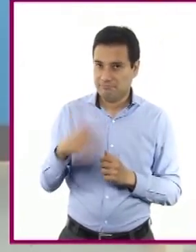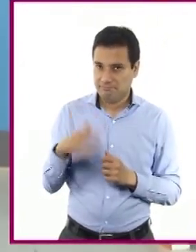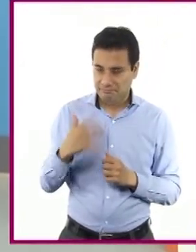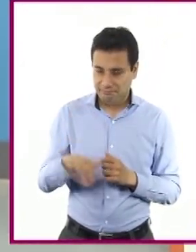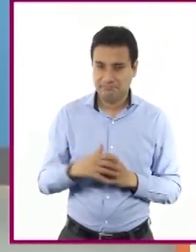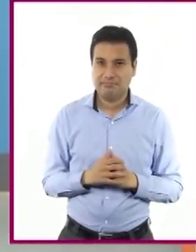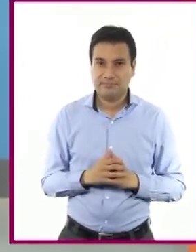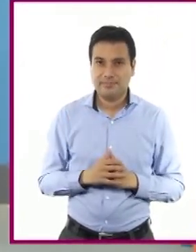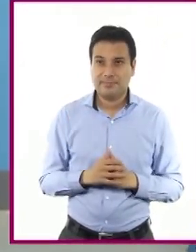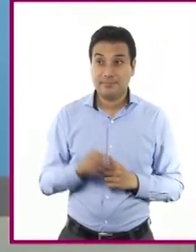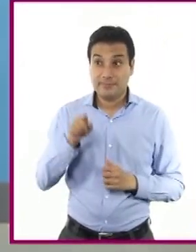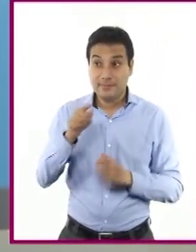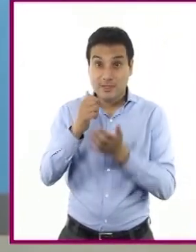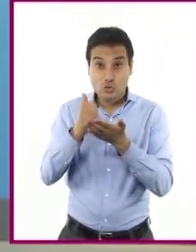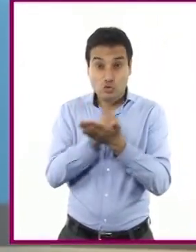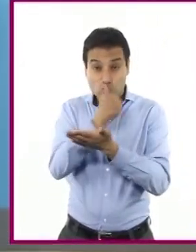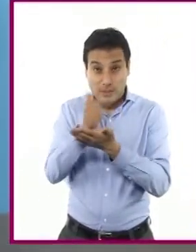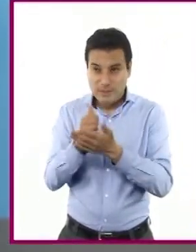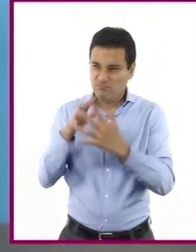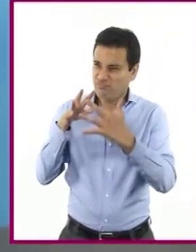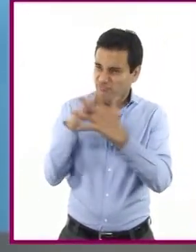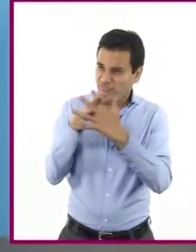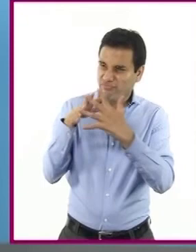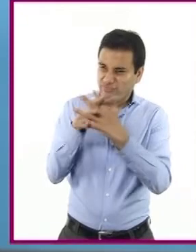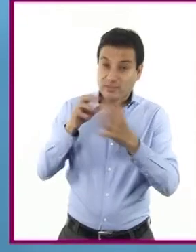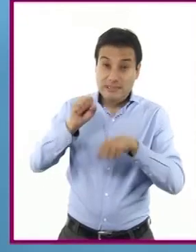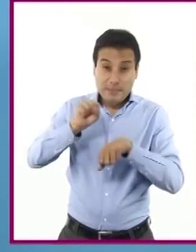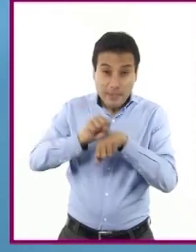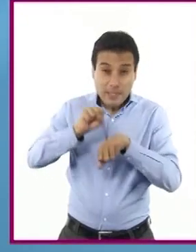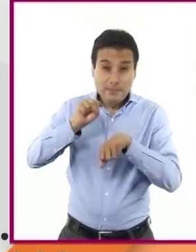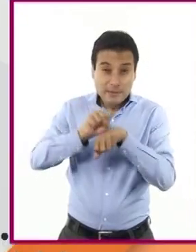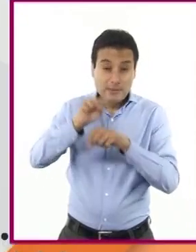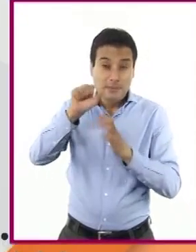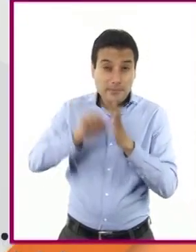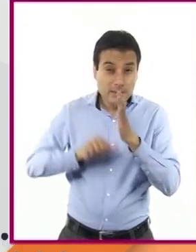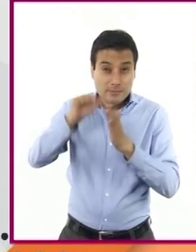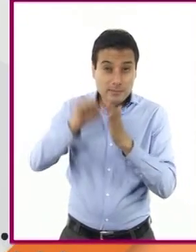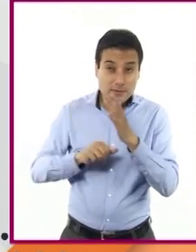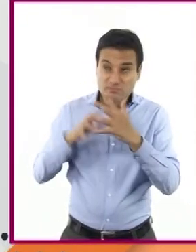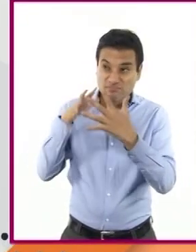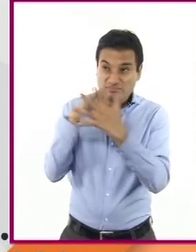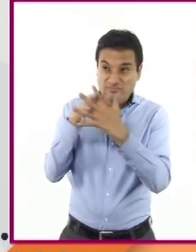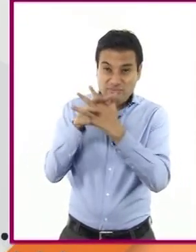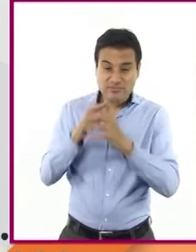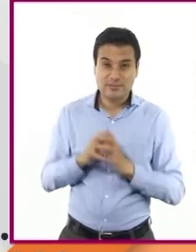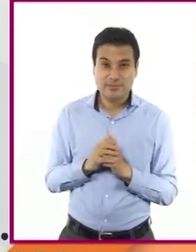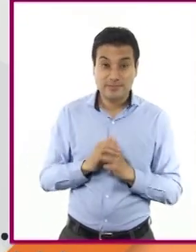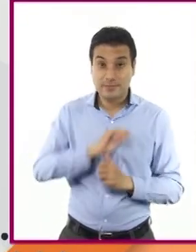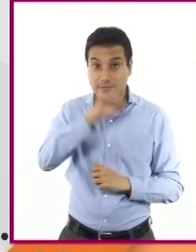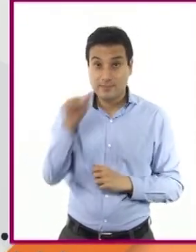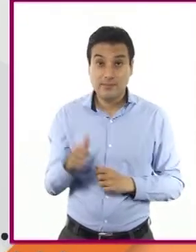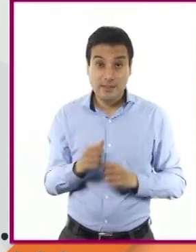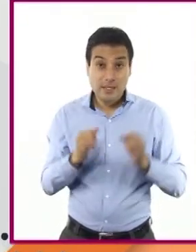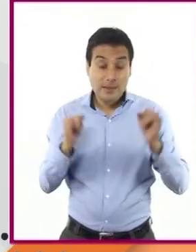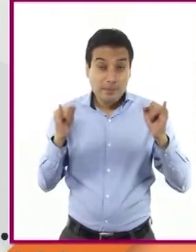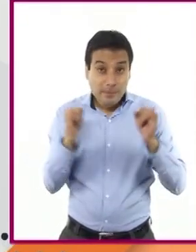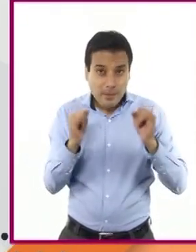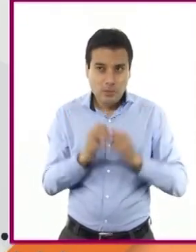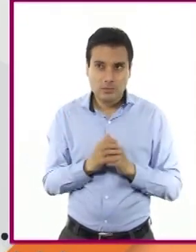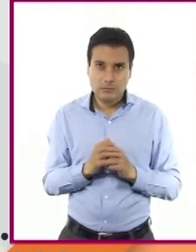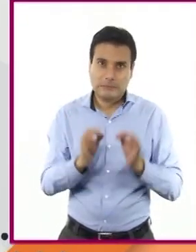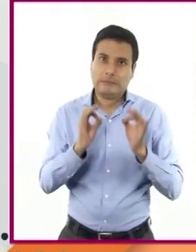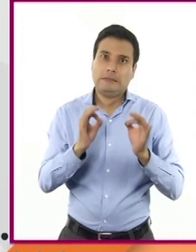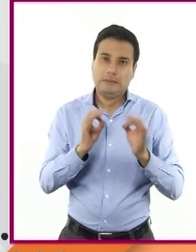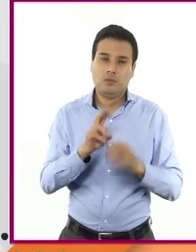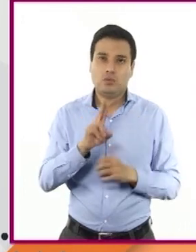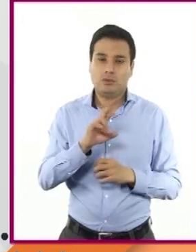soviéticos. Las ciudades fueron asediadas durante semanas e incluso durante meses. La llegada del invierno auxilió a los soviéticos,